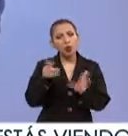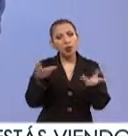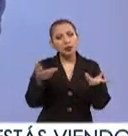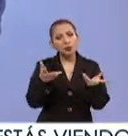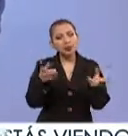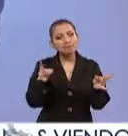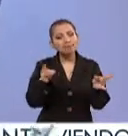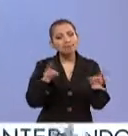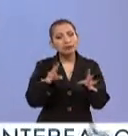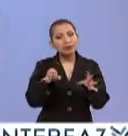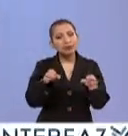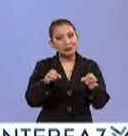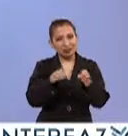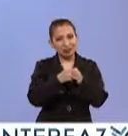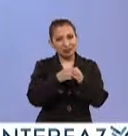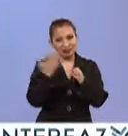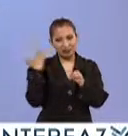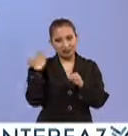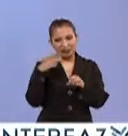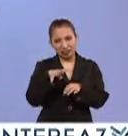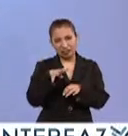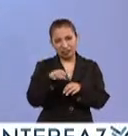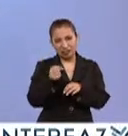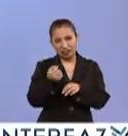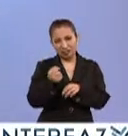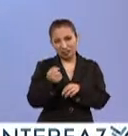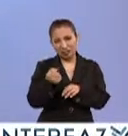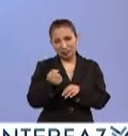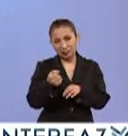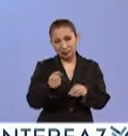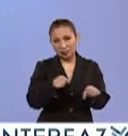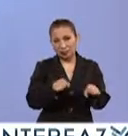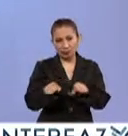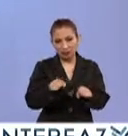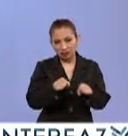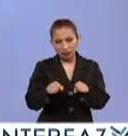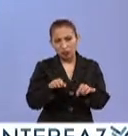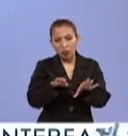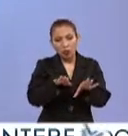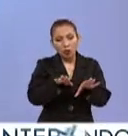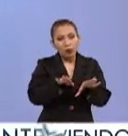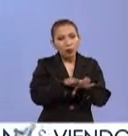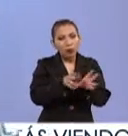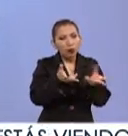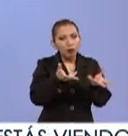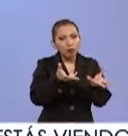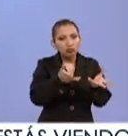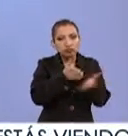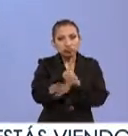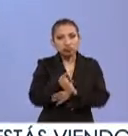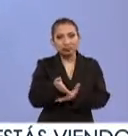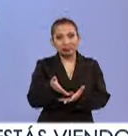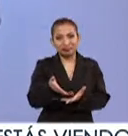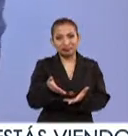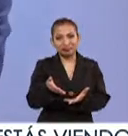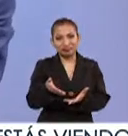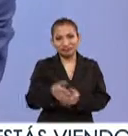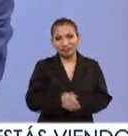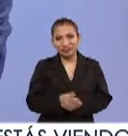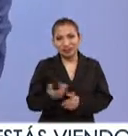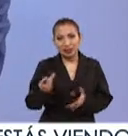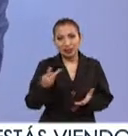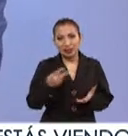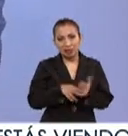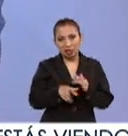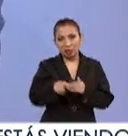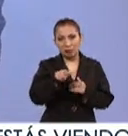reaccionan ante un suceso como el pasado 19 de septiembre, el temblor que sacudió en el